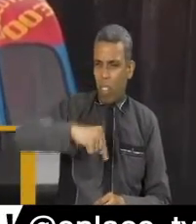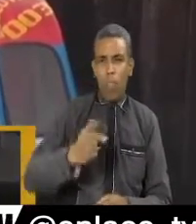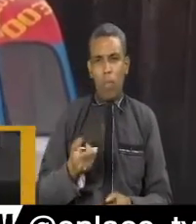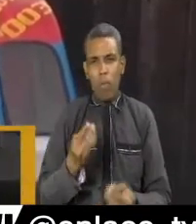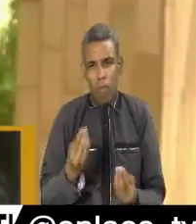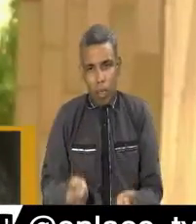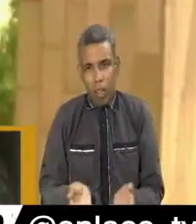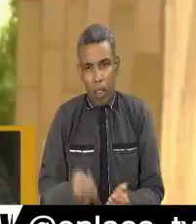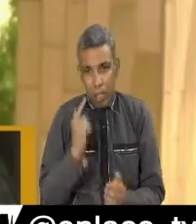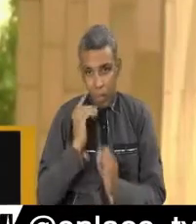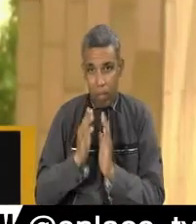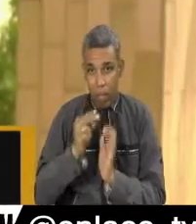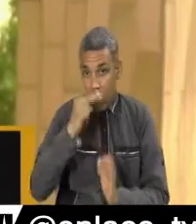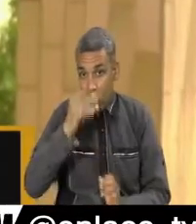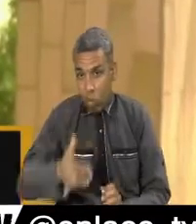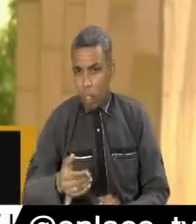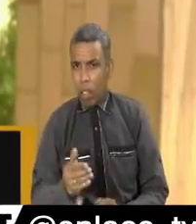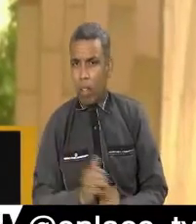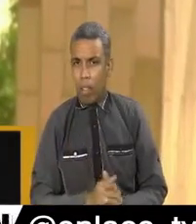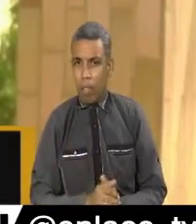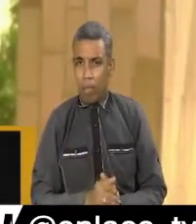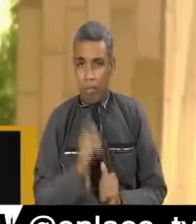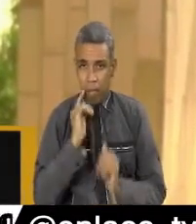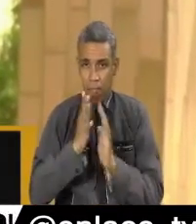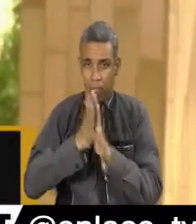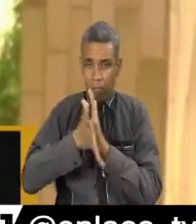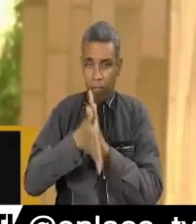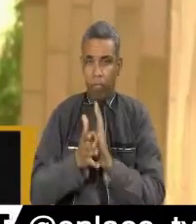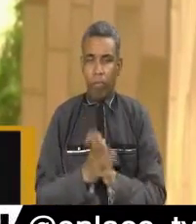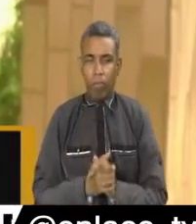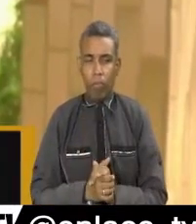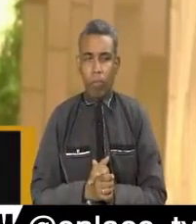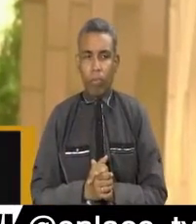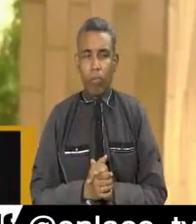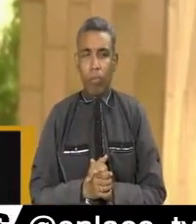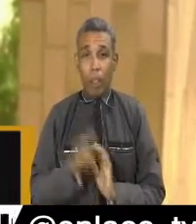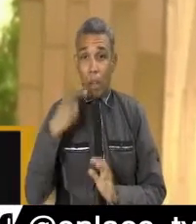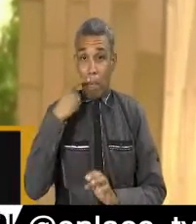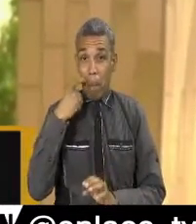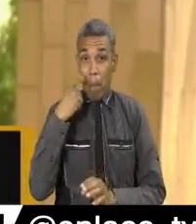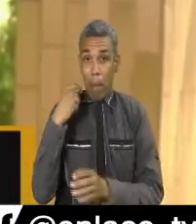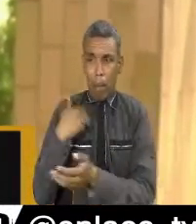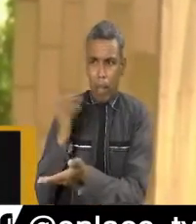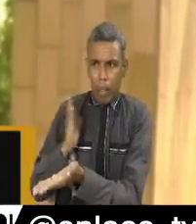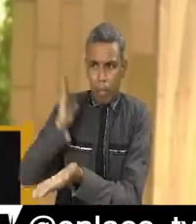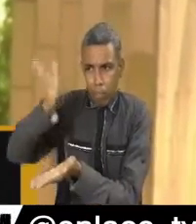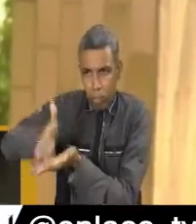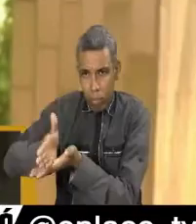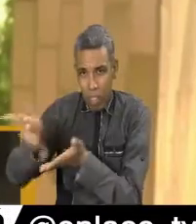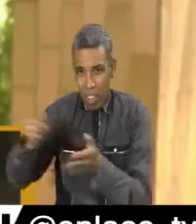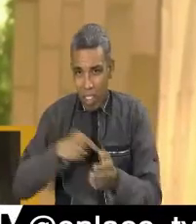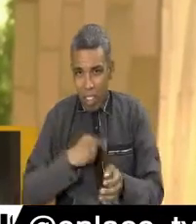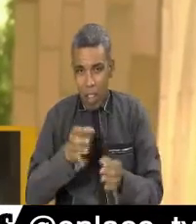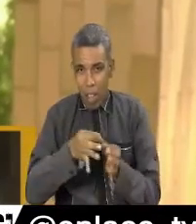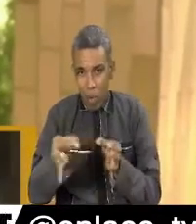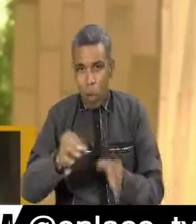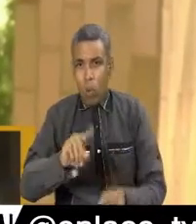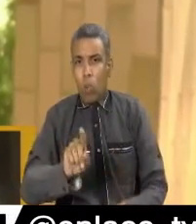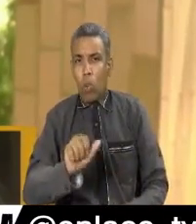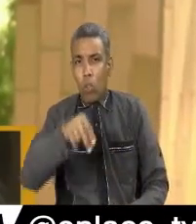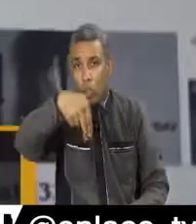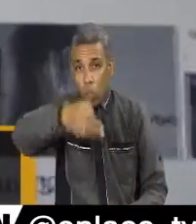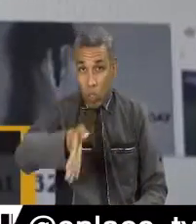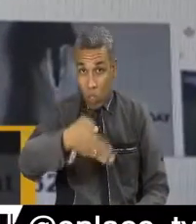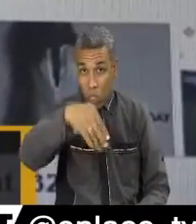Bermeja. Inicialmente lanza la alerta el padre de familia, el papá llega a la estación de policía San Pablo, informa a la Policía Nacional, desde allí